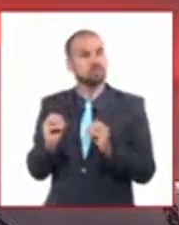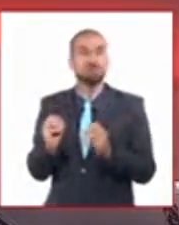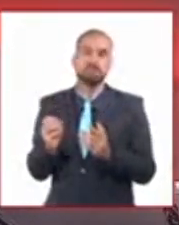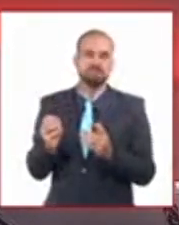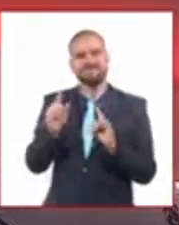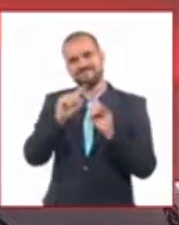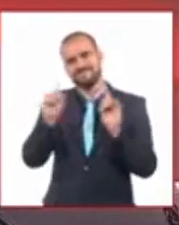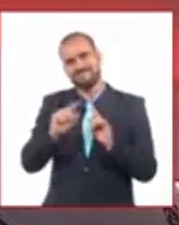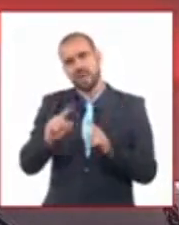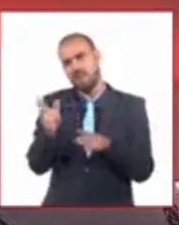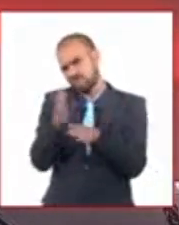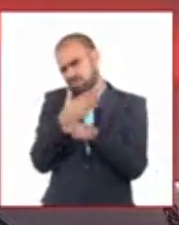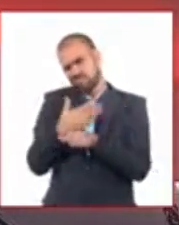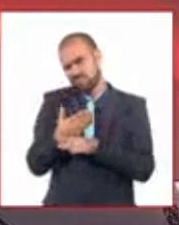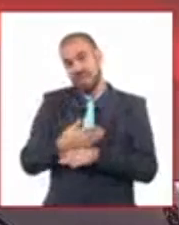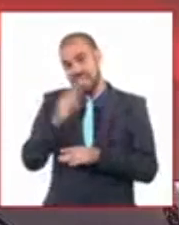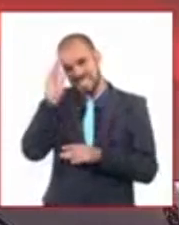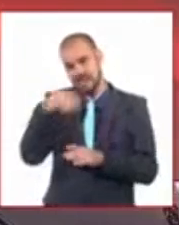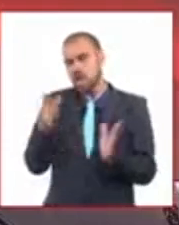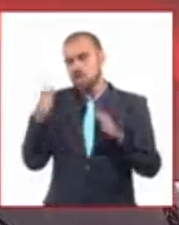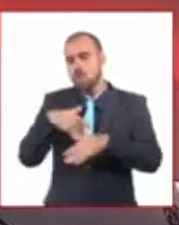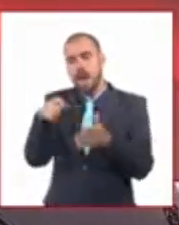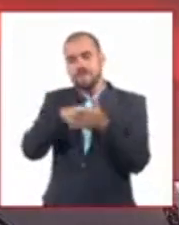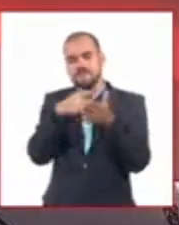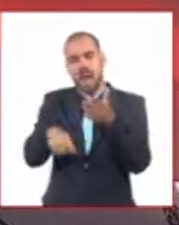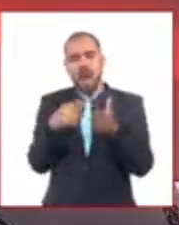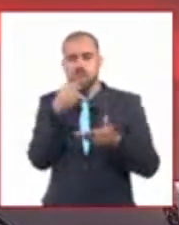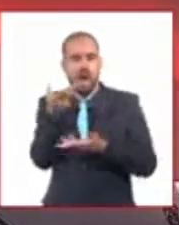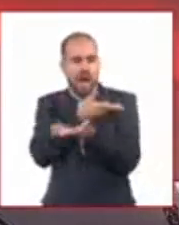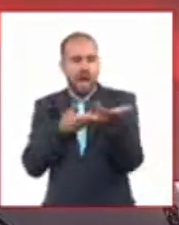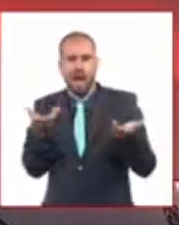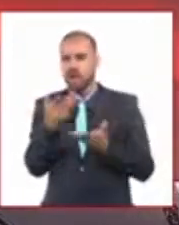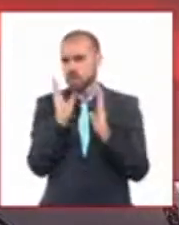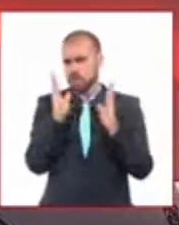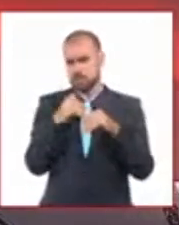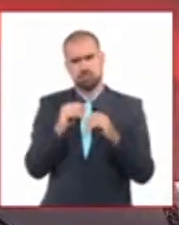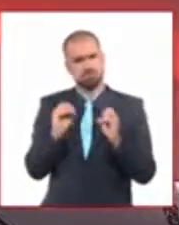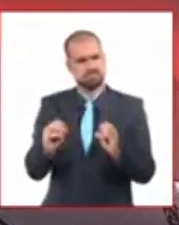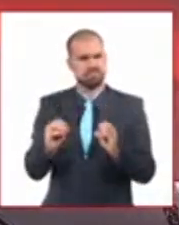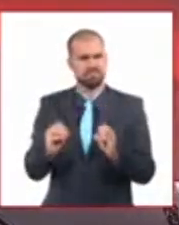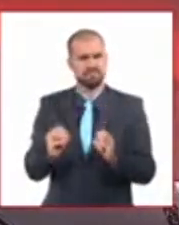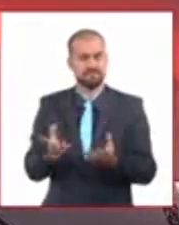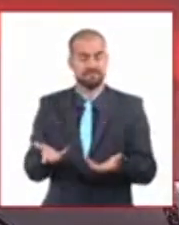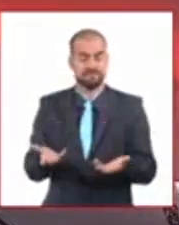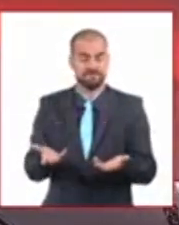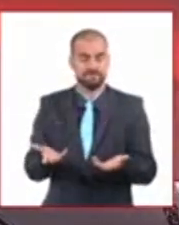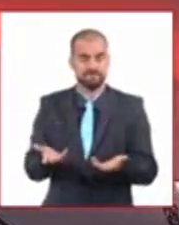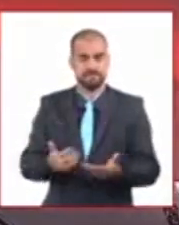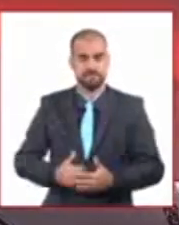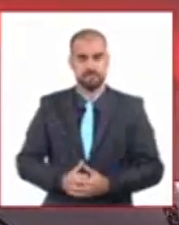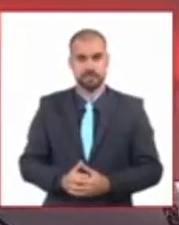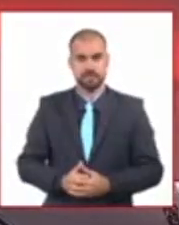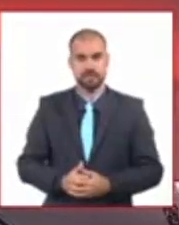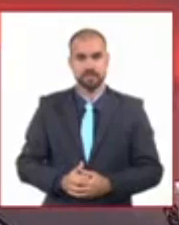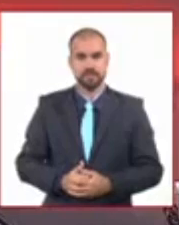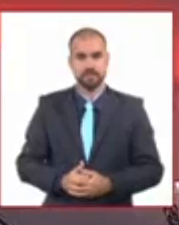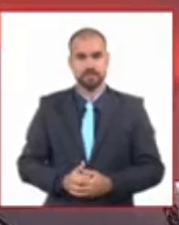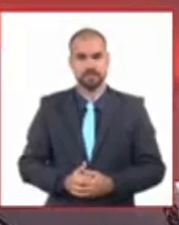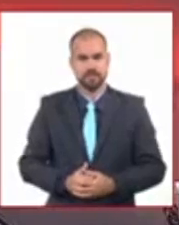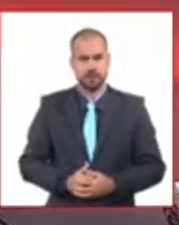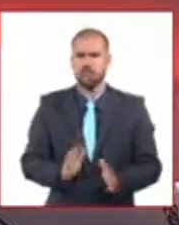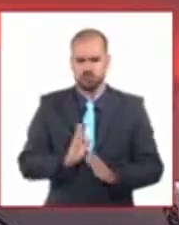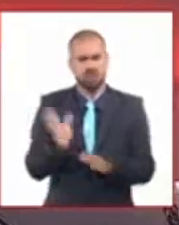sensibles y que no están en esta discusión de la cumbre de las américas a la que estaremos y si lo van a poner ahí los mandatarios los